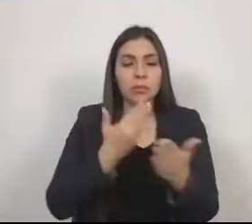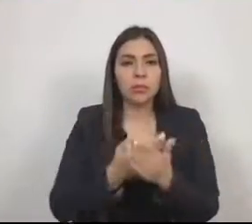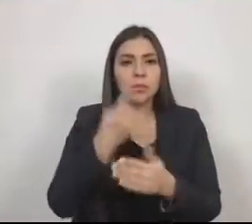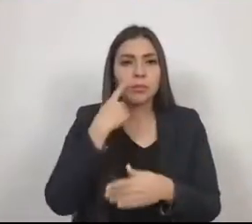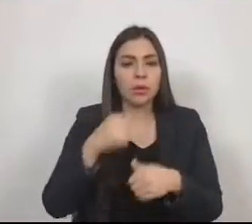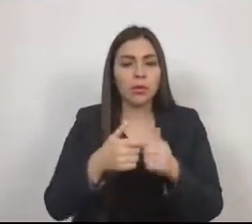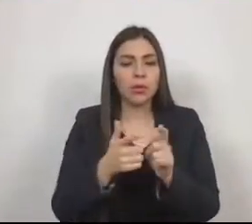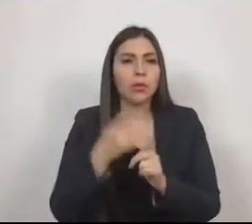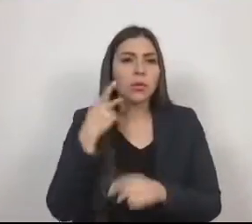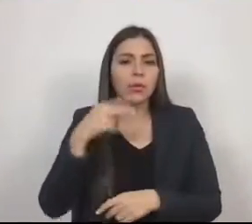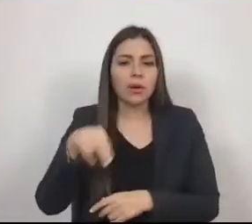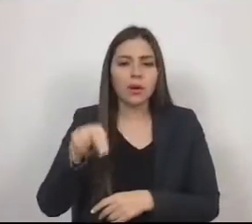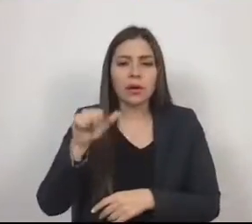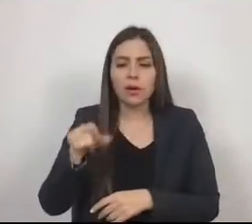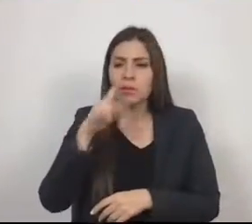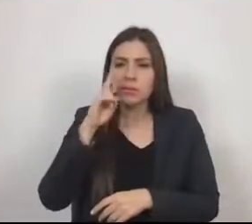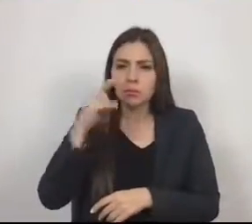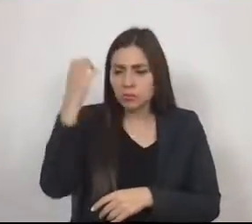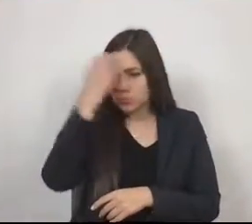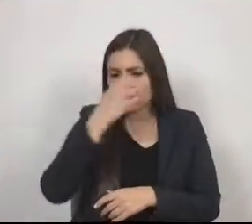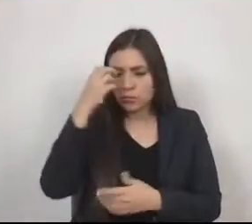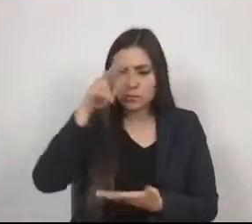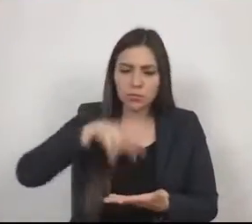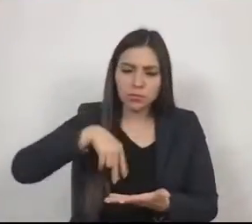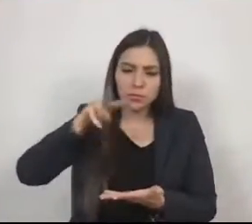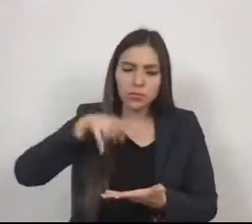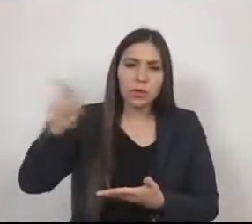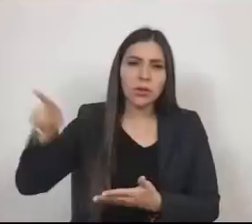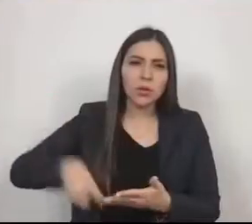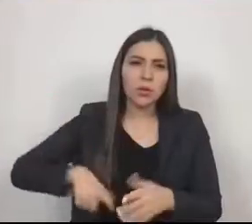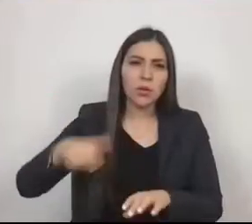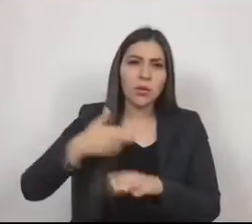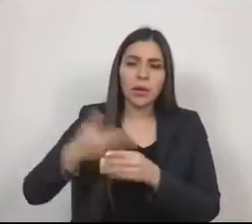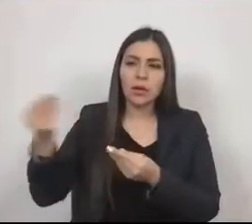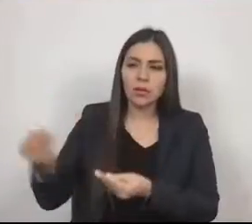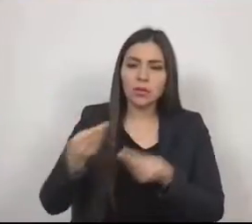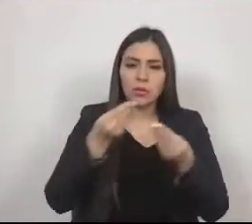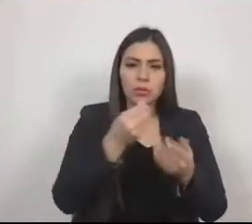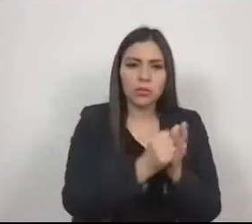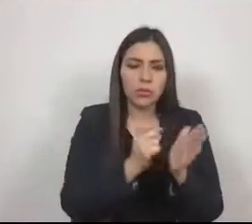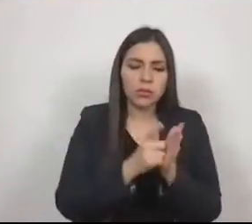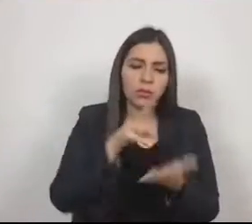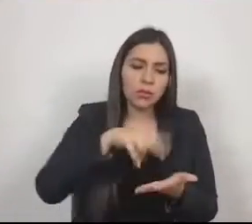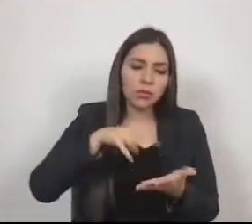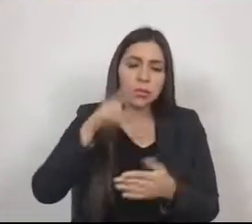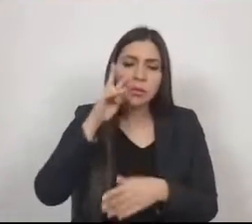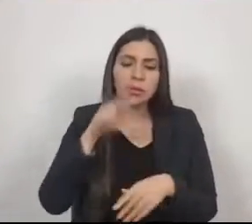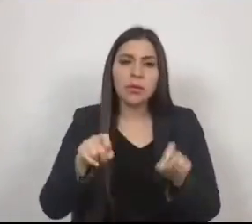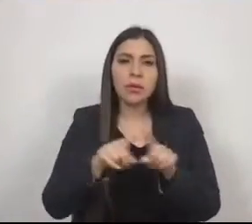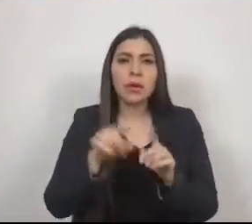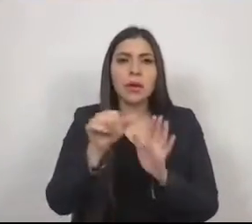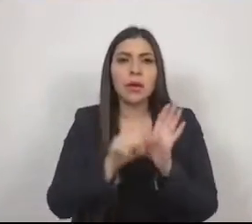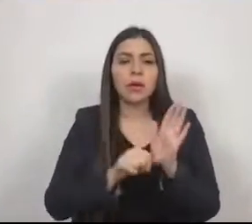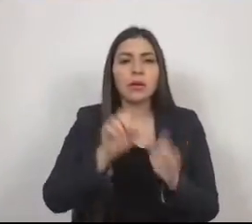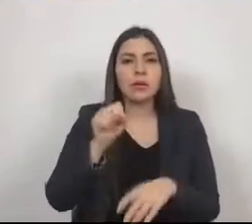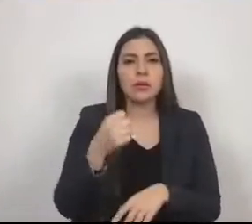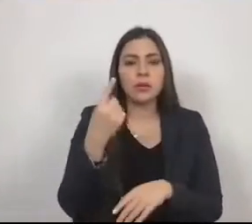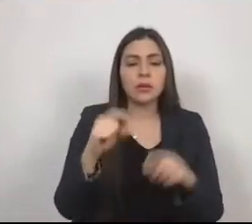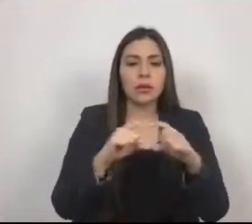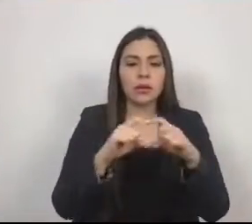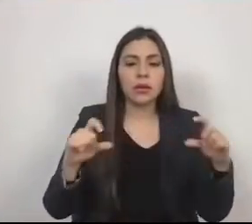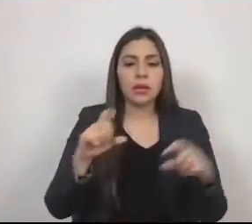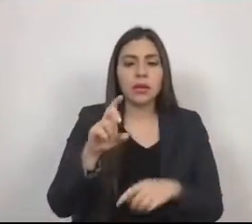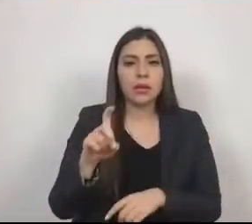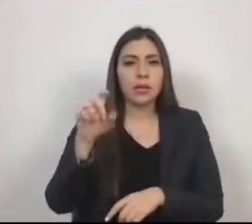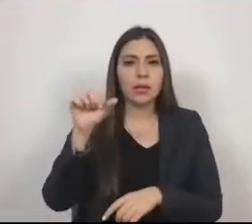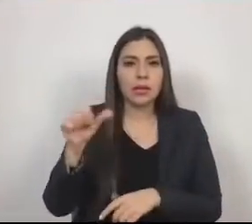analizó las iniciativas que envió el Ejecutivo del Estado para que en términos del artículo 61, fracción 36 de la